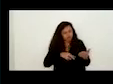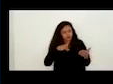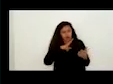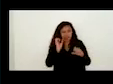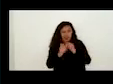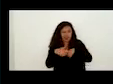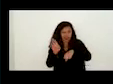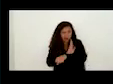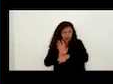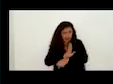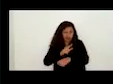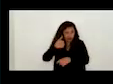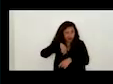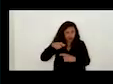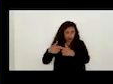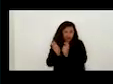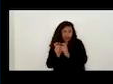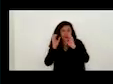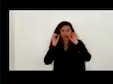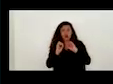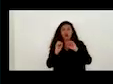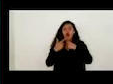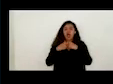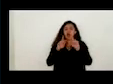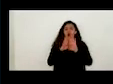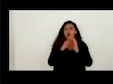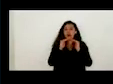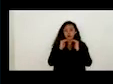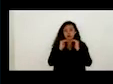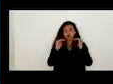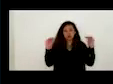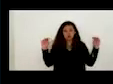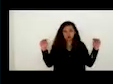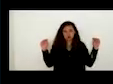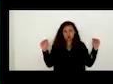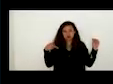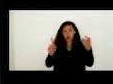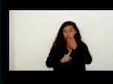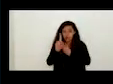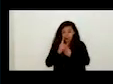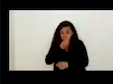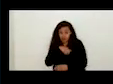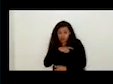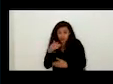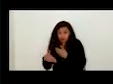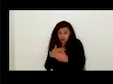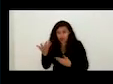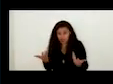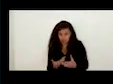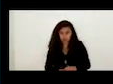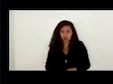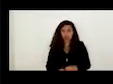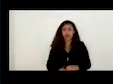beneficio de nuestra población o un efecto neutro, pero no que generen un problema de salud. Hace tiempo alguien